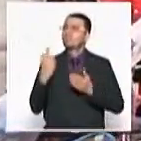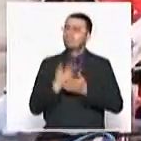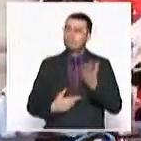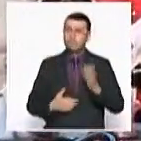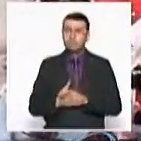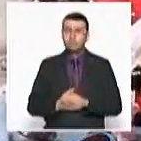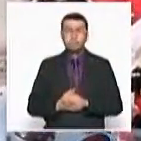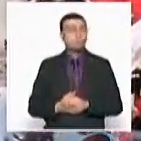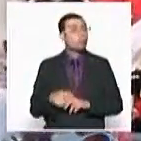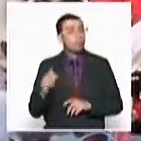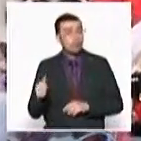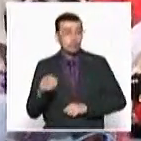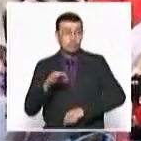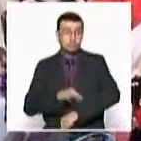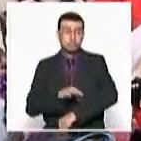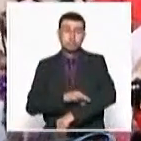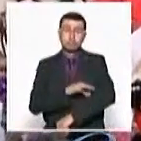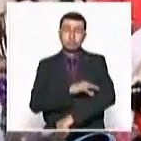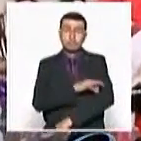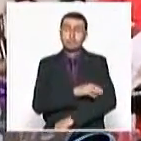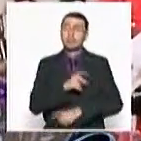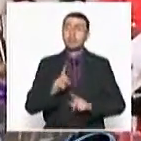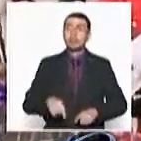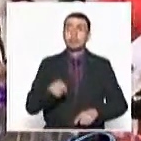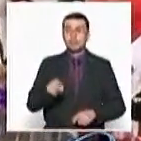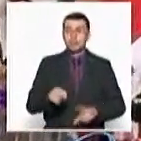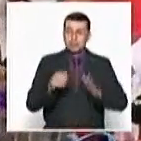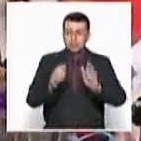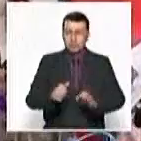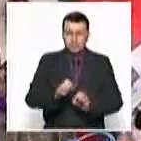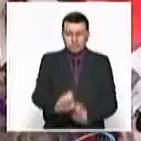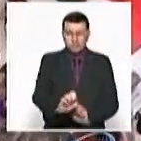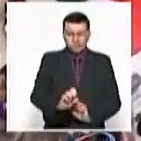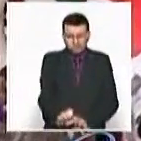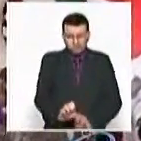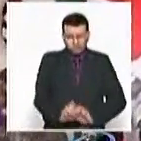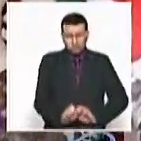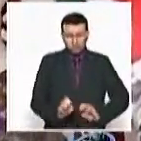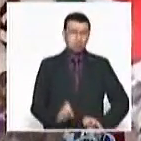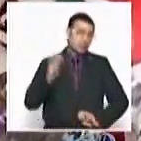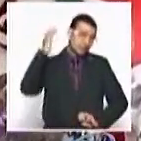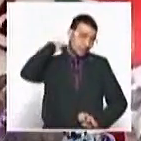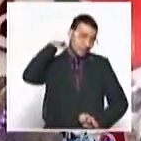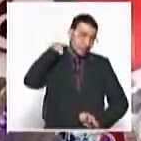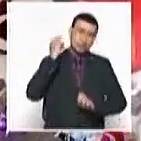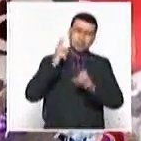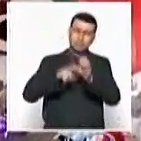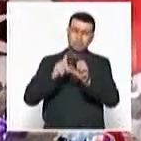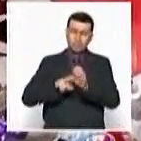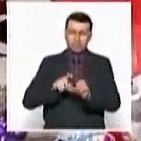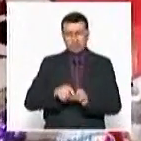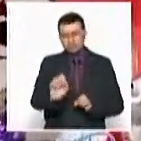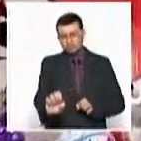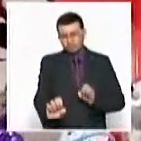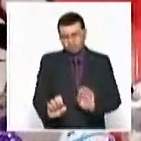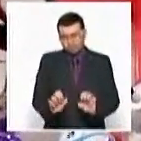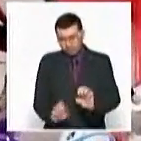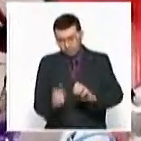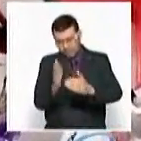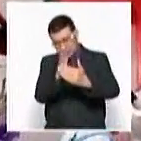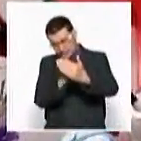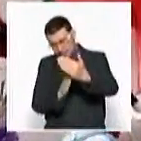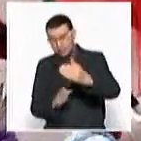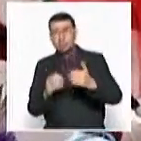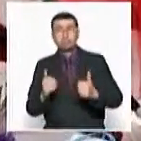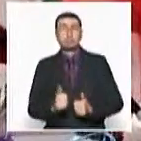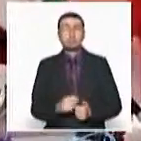paciente? Terapia neural y quiropraxia. ¿Qué es la quiropraxia? Es la manipulación, es cuadra esa columna, existe la osteopatía,